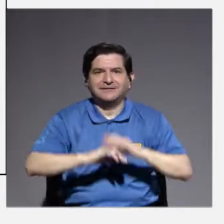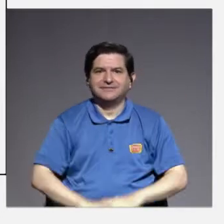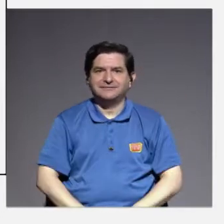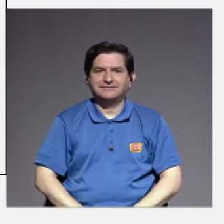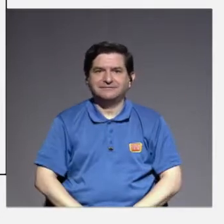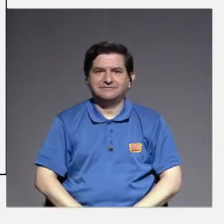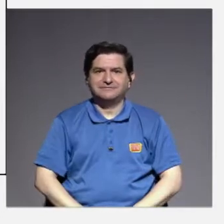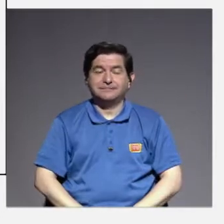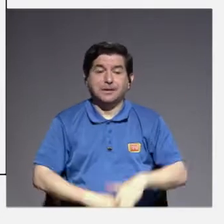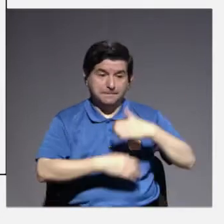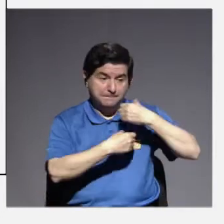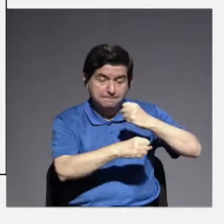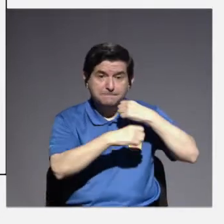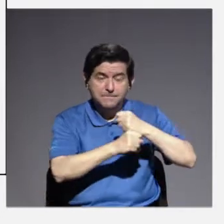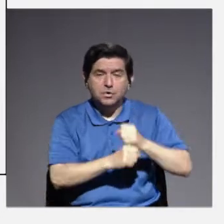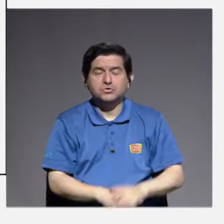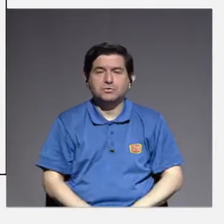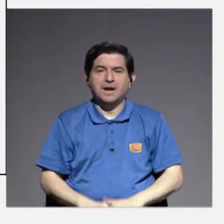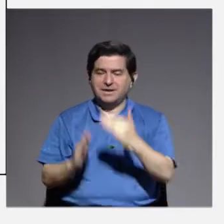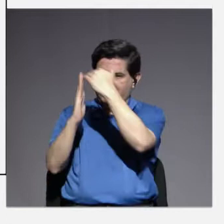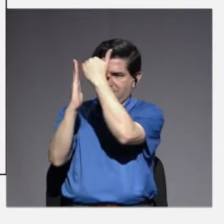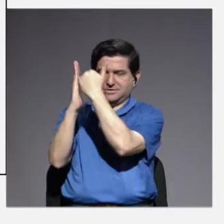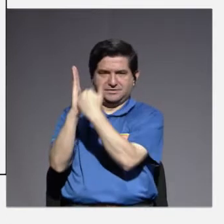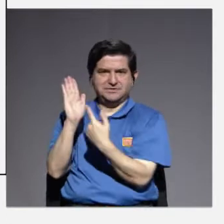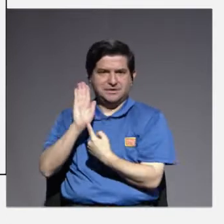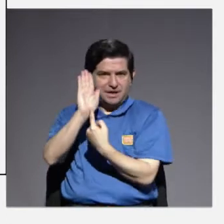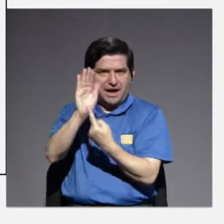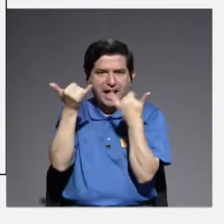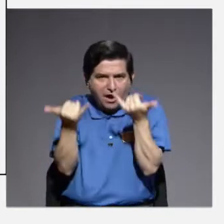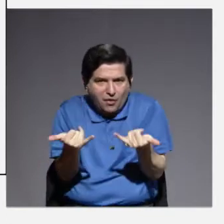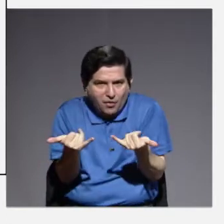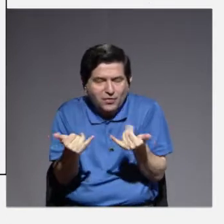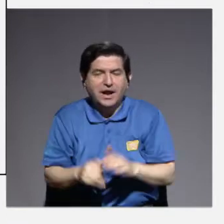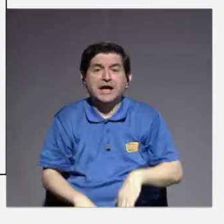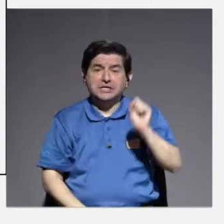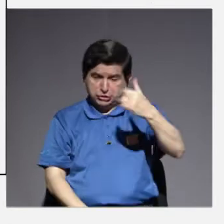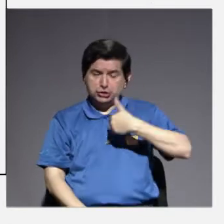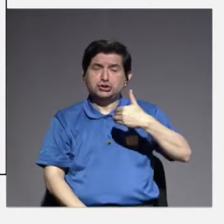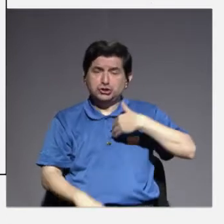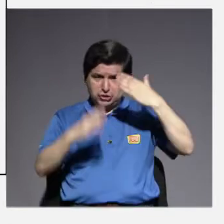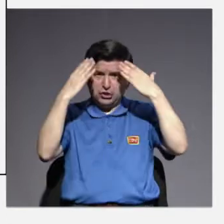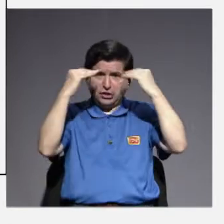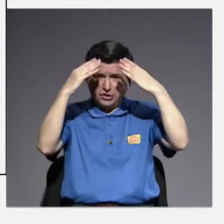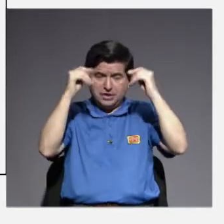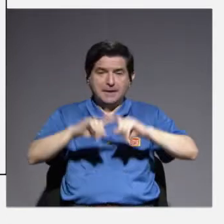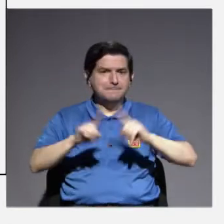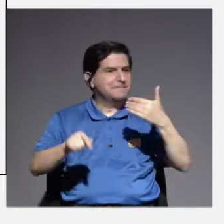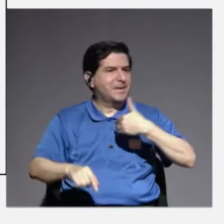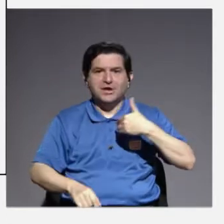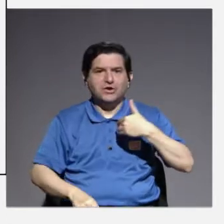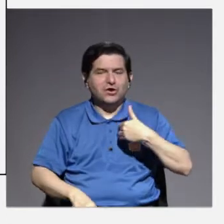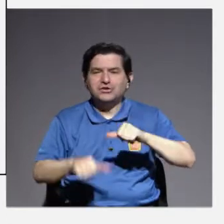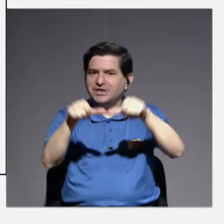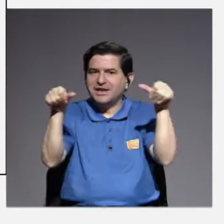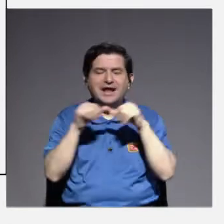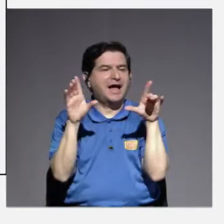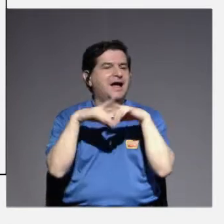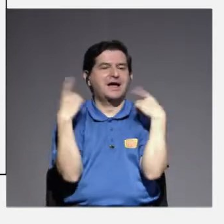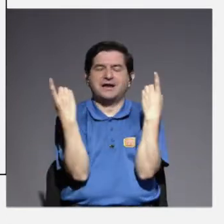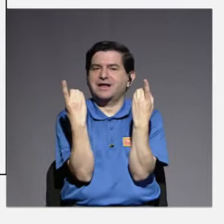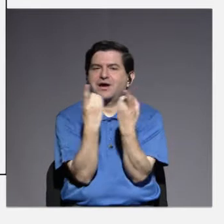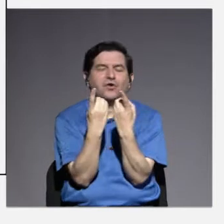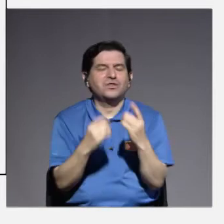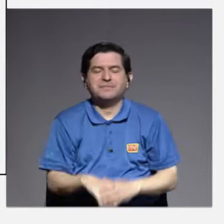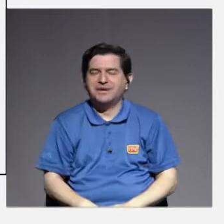Además, las municipalidades de Guatuso, Ojancha y Vázquez de Coronado sí tienen un informático, pero no tienen área o departamento de